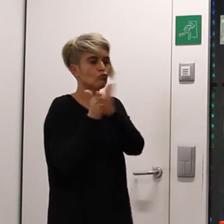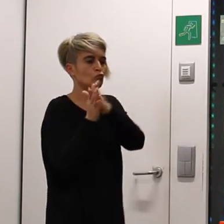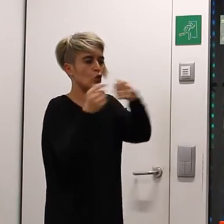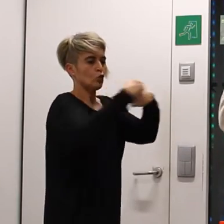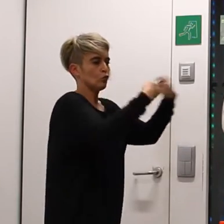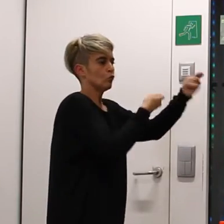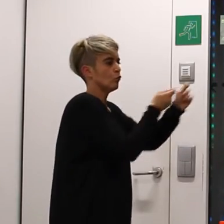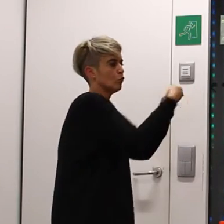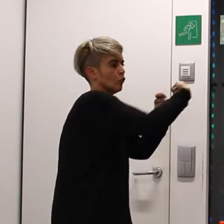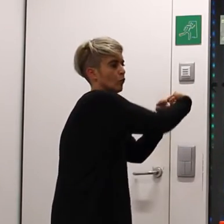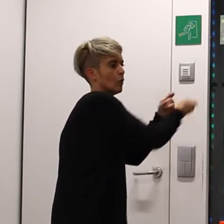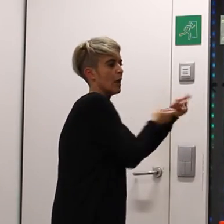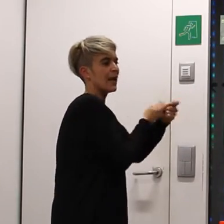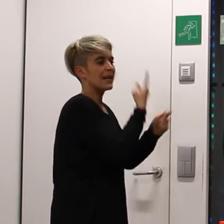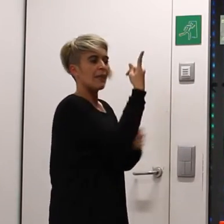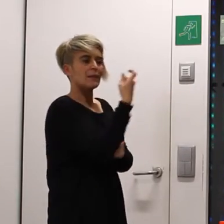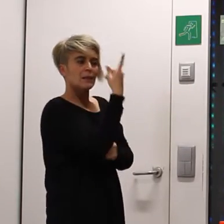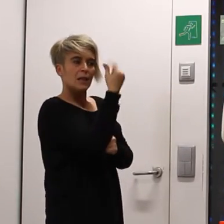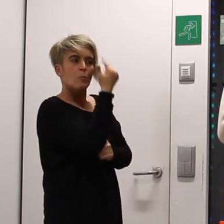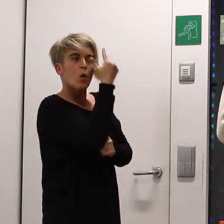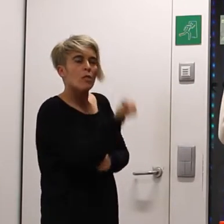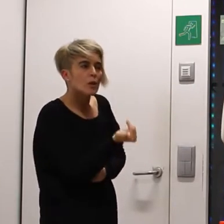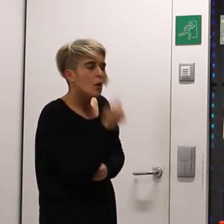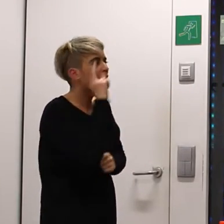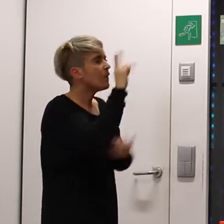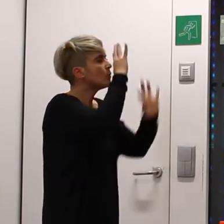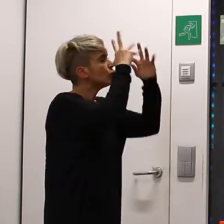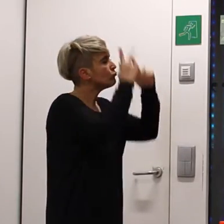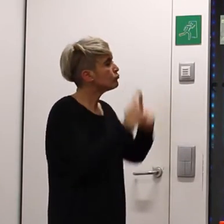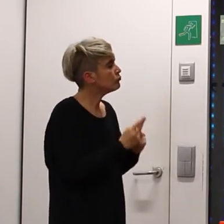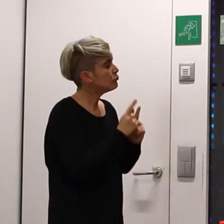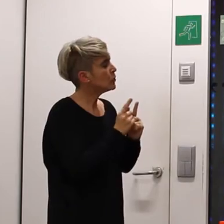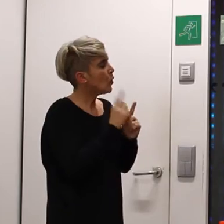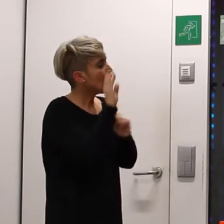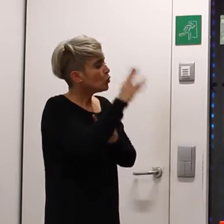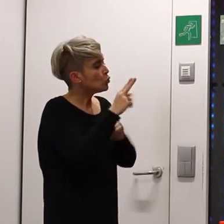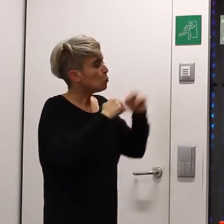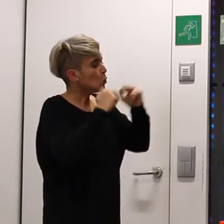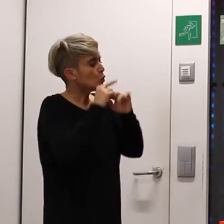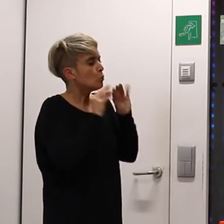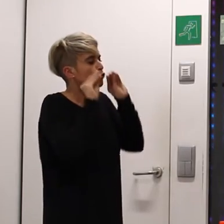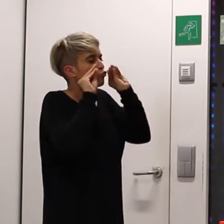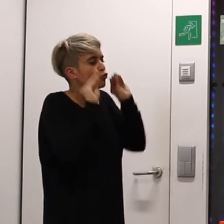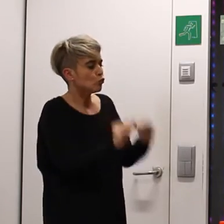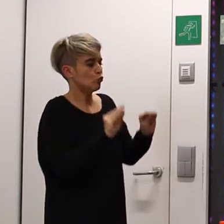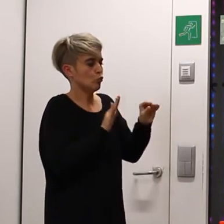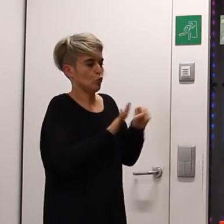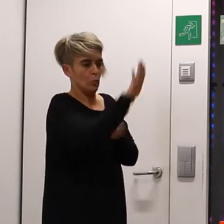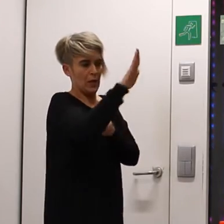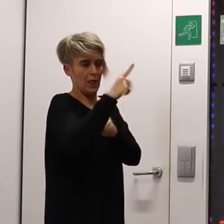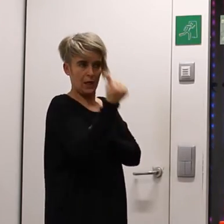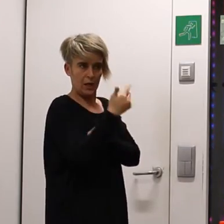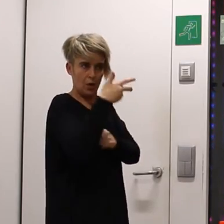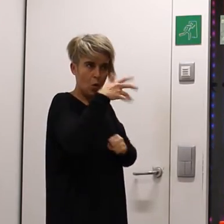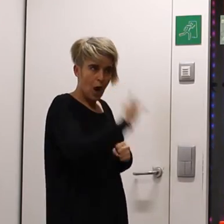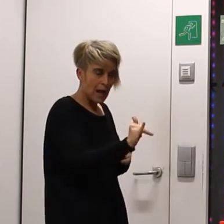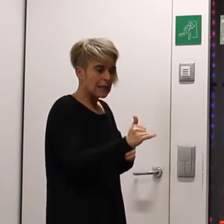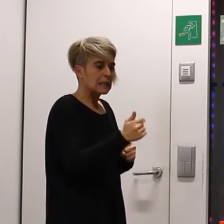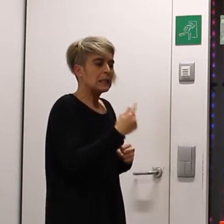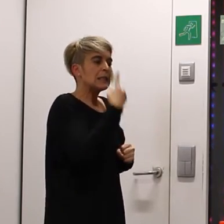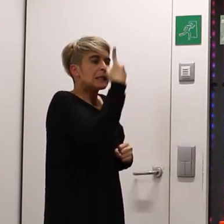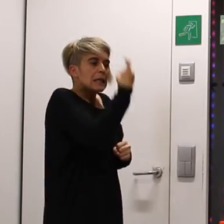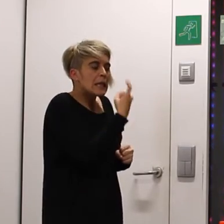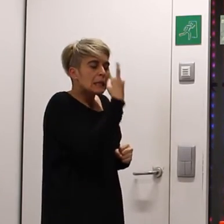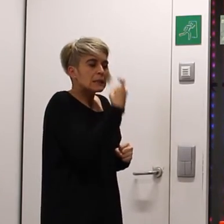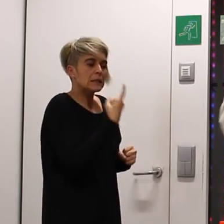proyectos. Bien, pues la gente ha puesto el dinero y los hemos hecho. Hemos necesitado hacer más, lo hemos vuelto a decir, y necesitamos otro